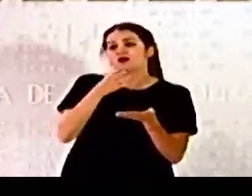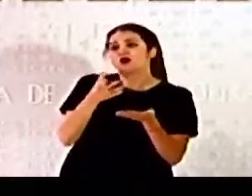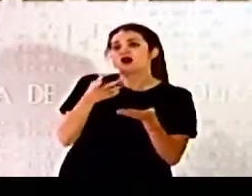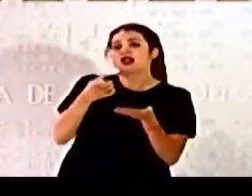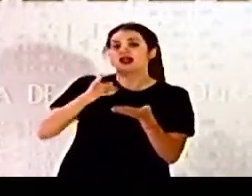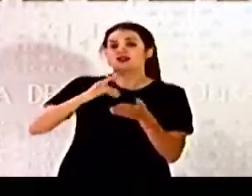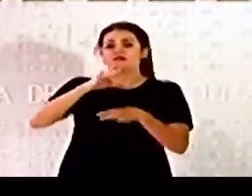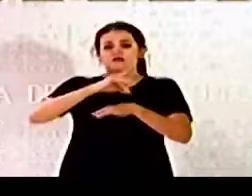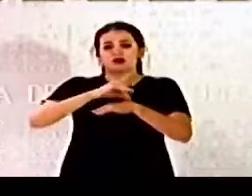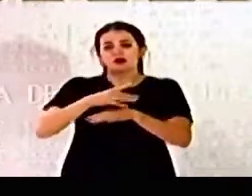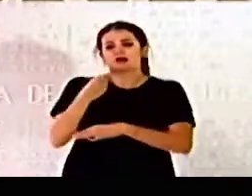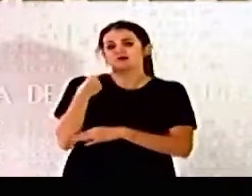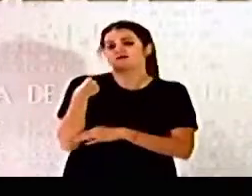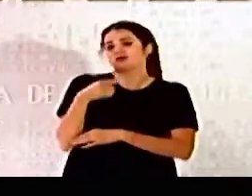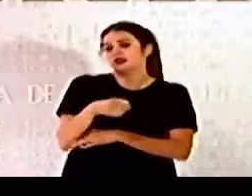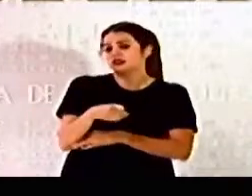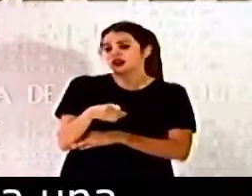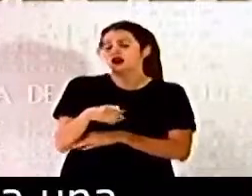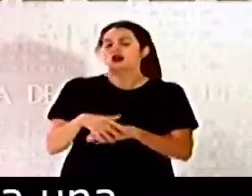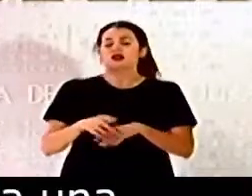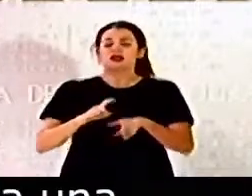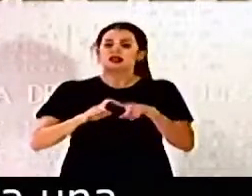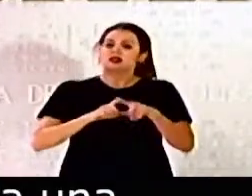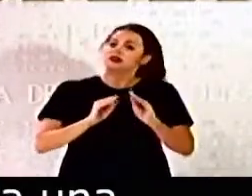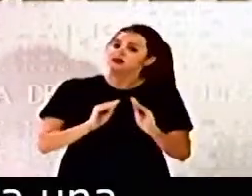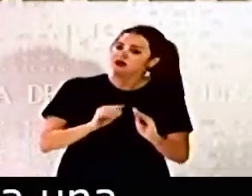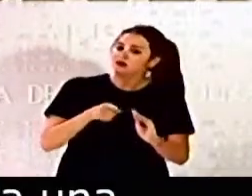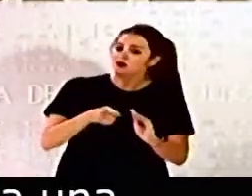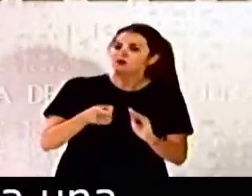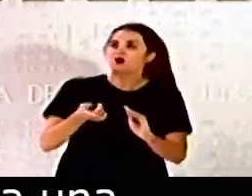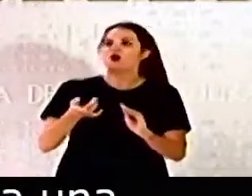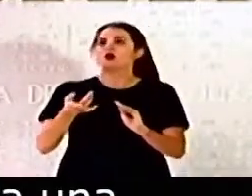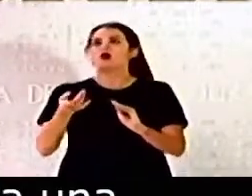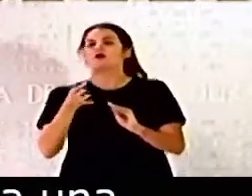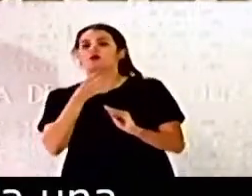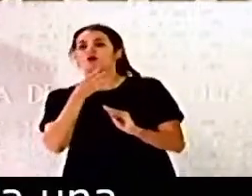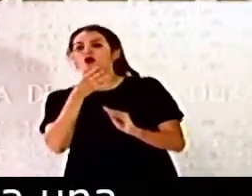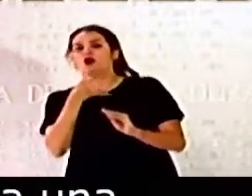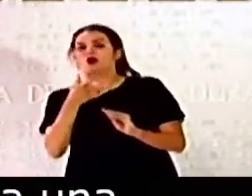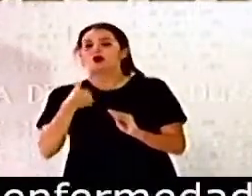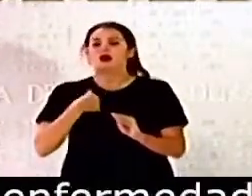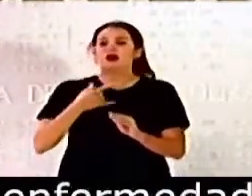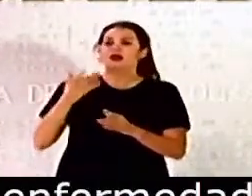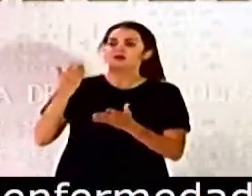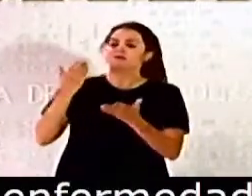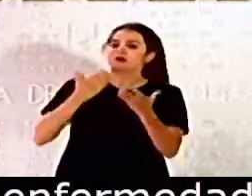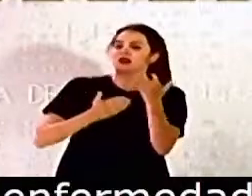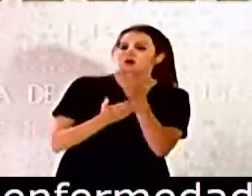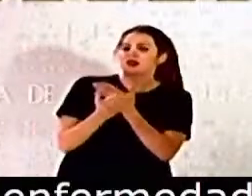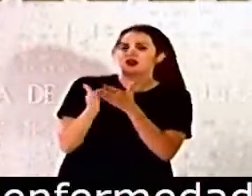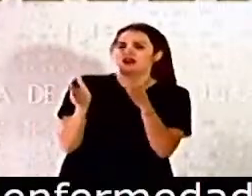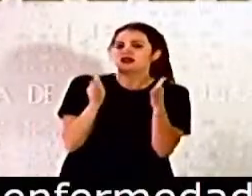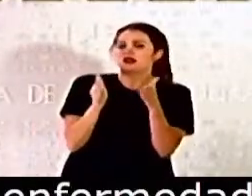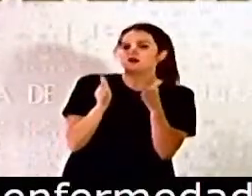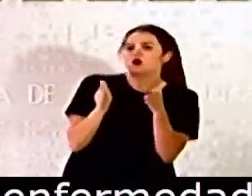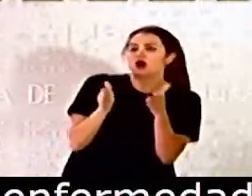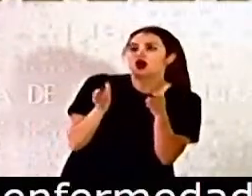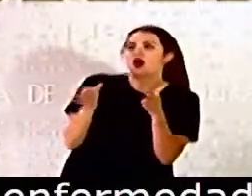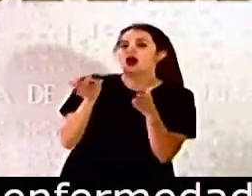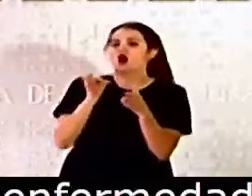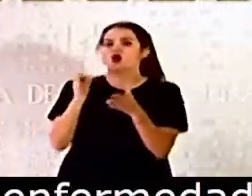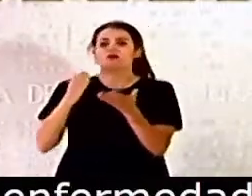enfermedad para que se tenga en cuenta a la hora de las incapacidades temporales, a la hora de las incapacidades laborales, a la hora